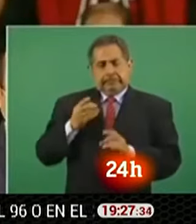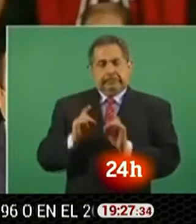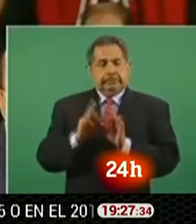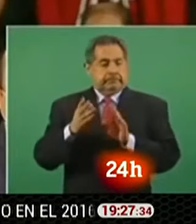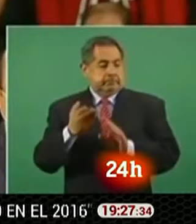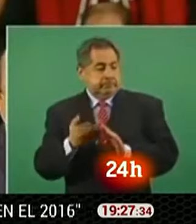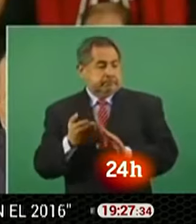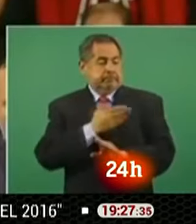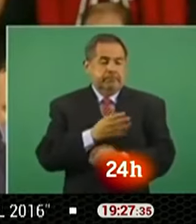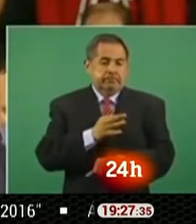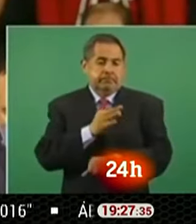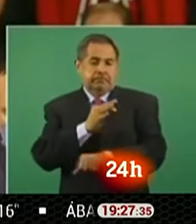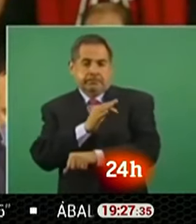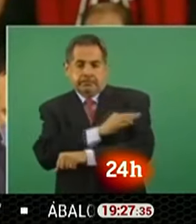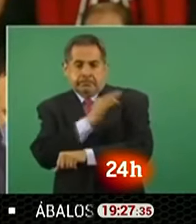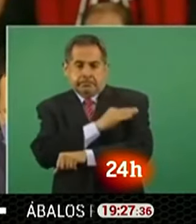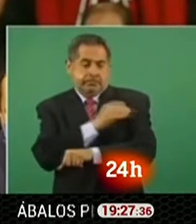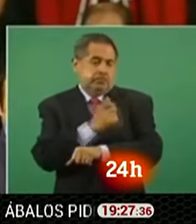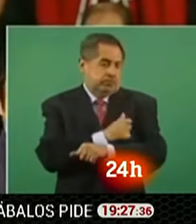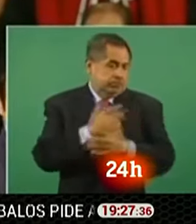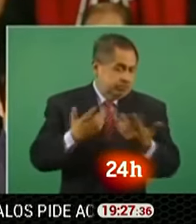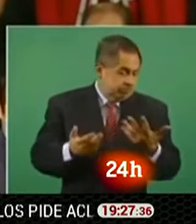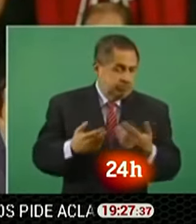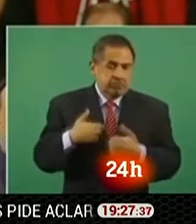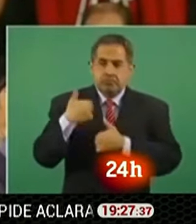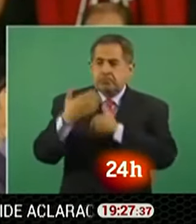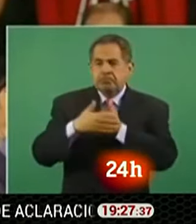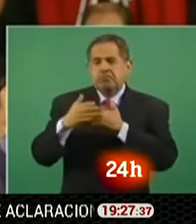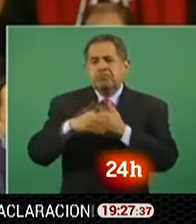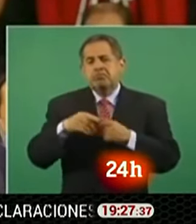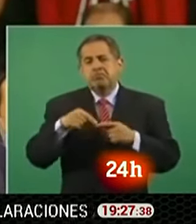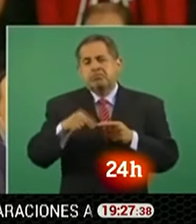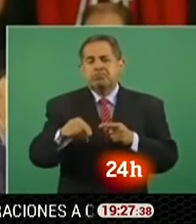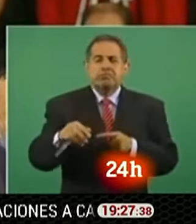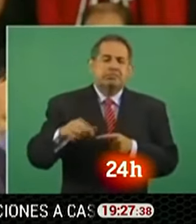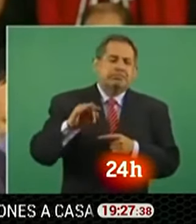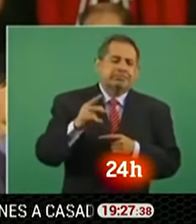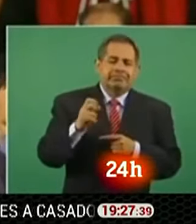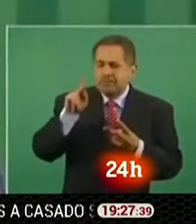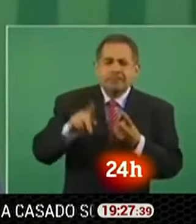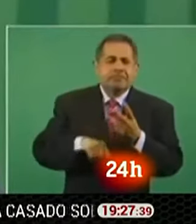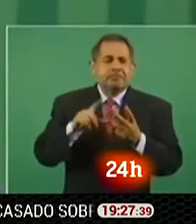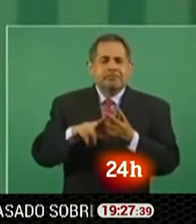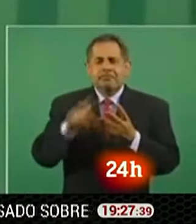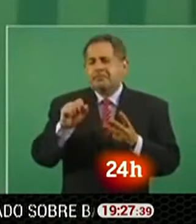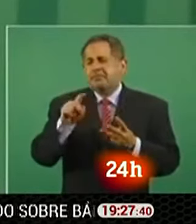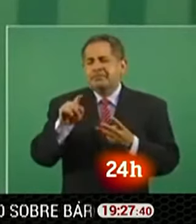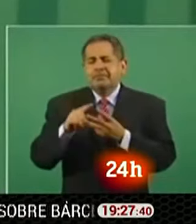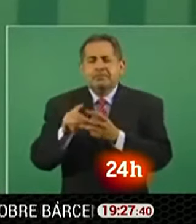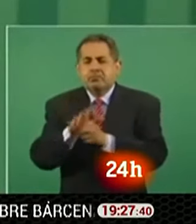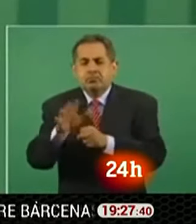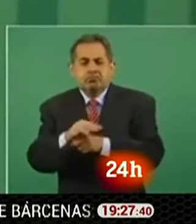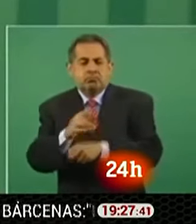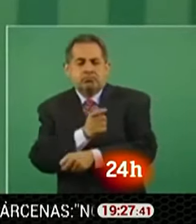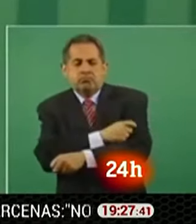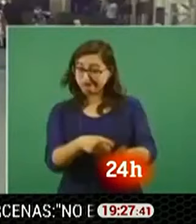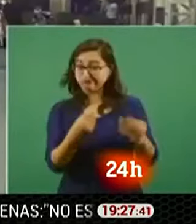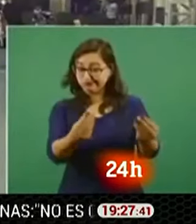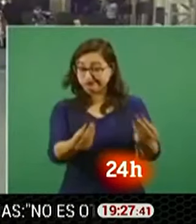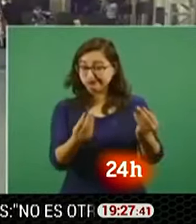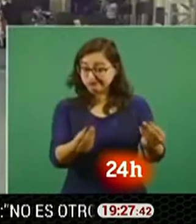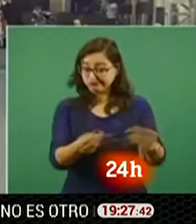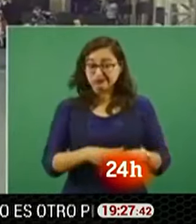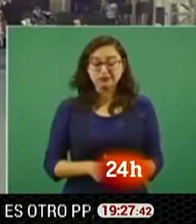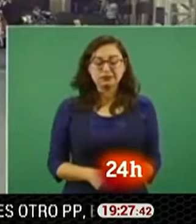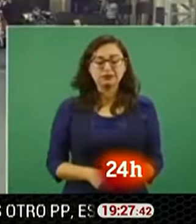si se contagio fue según el por qué no hizo como los presidentes de otros países que se aprovecharon del cargo para vacunarse